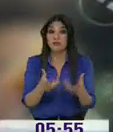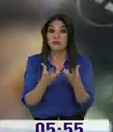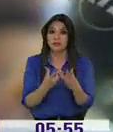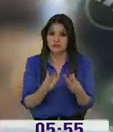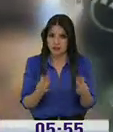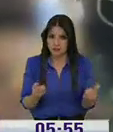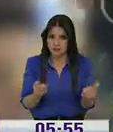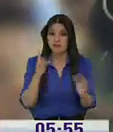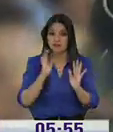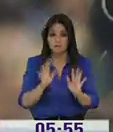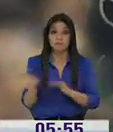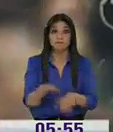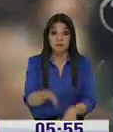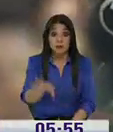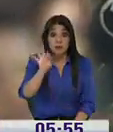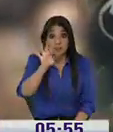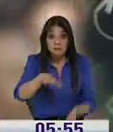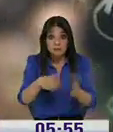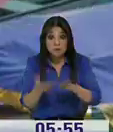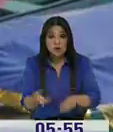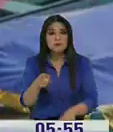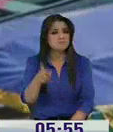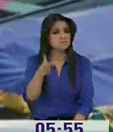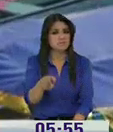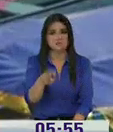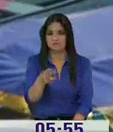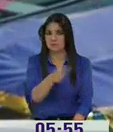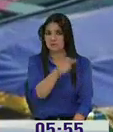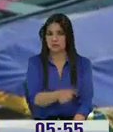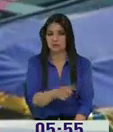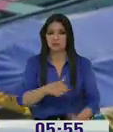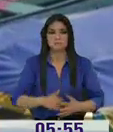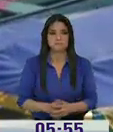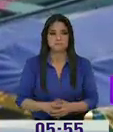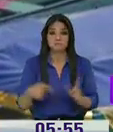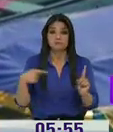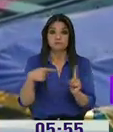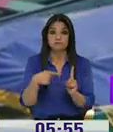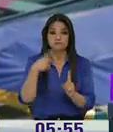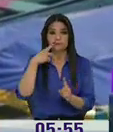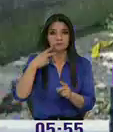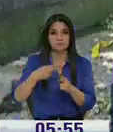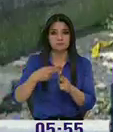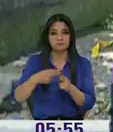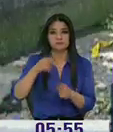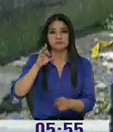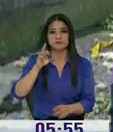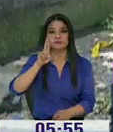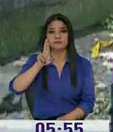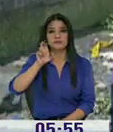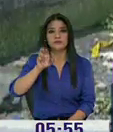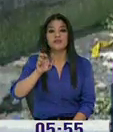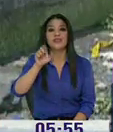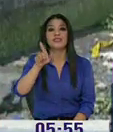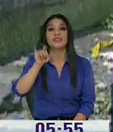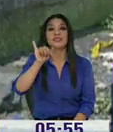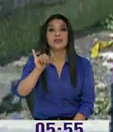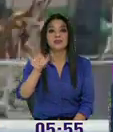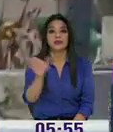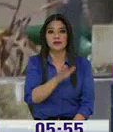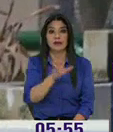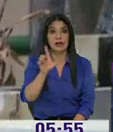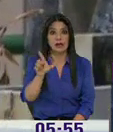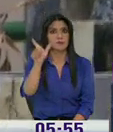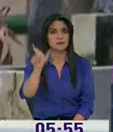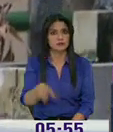constatamos que se trata aparentemente de la misma persona. El ciudadano desaparecido sería Freddy L., quien ha sido señalado como un